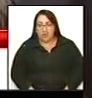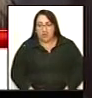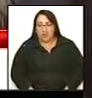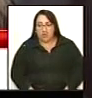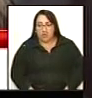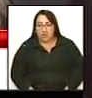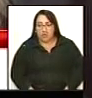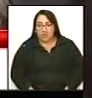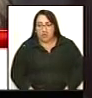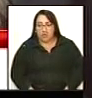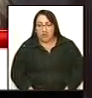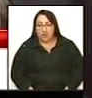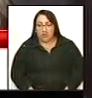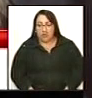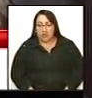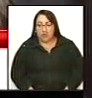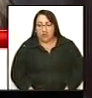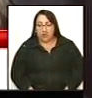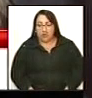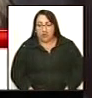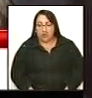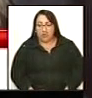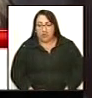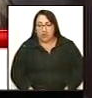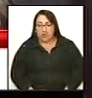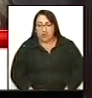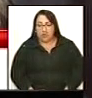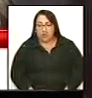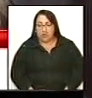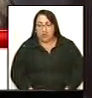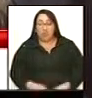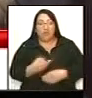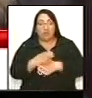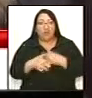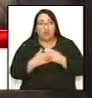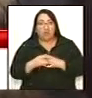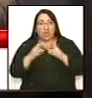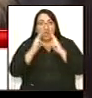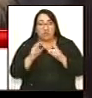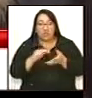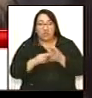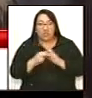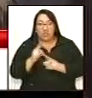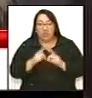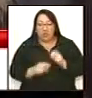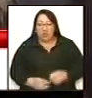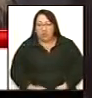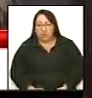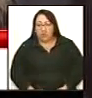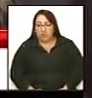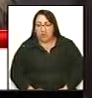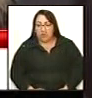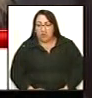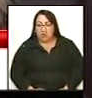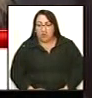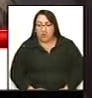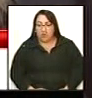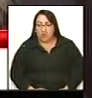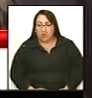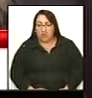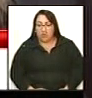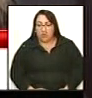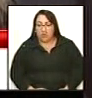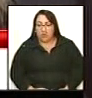una... un sistema de control que esté orientado al resultado y a medir cómo es